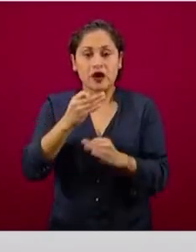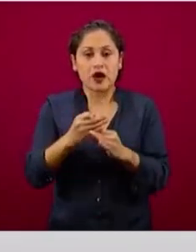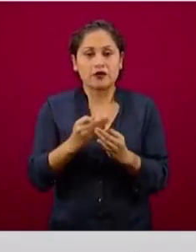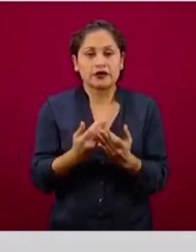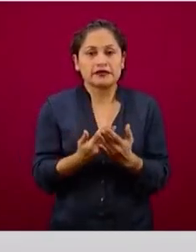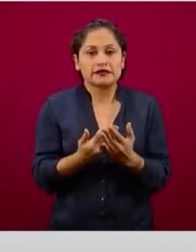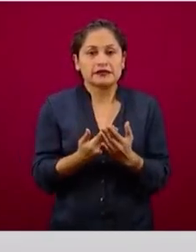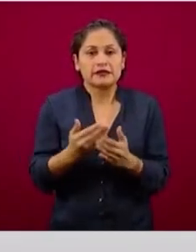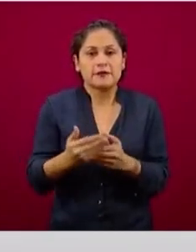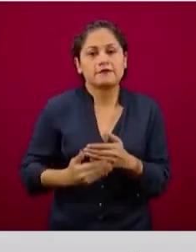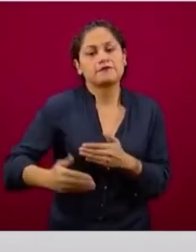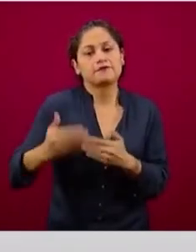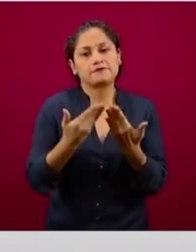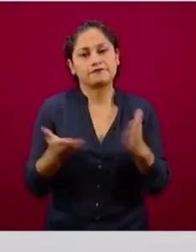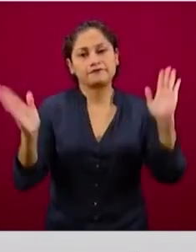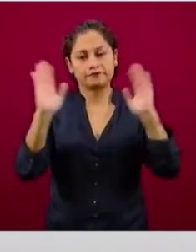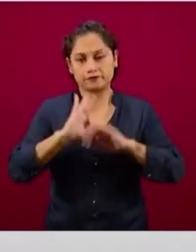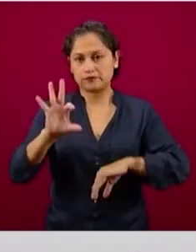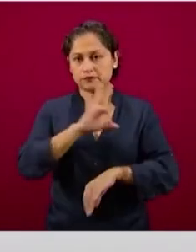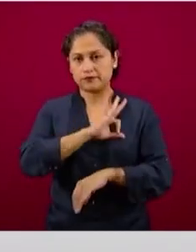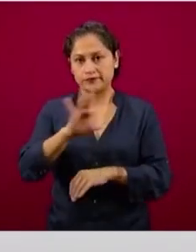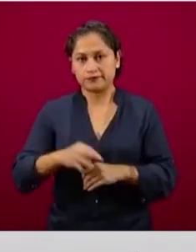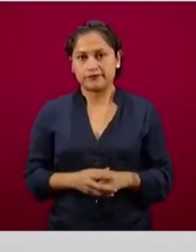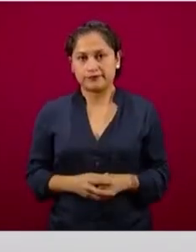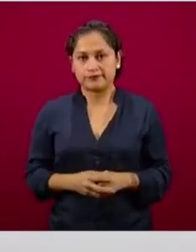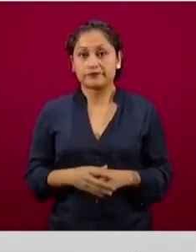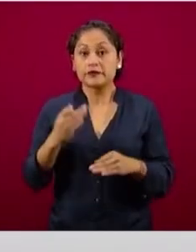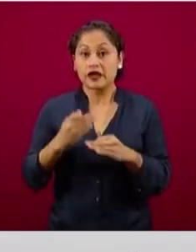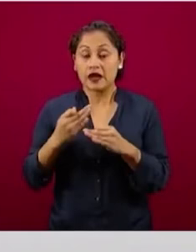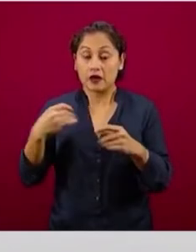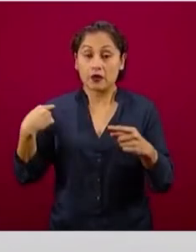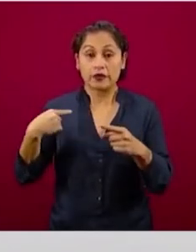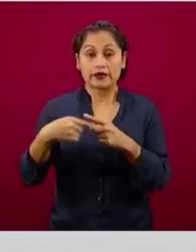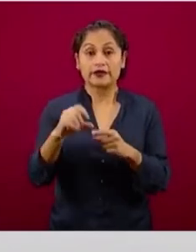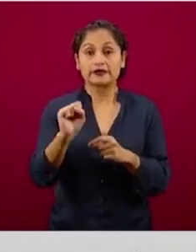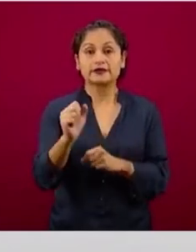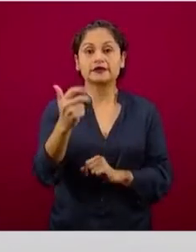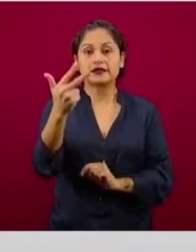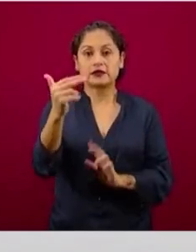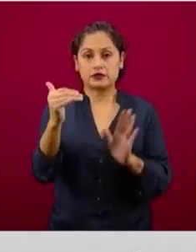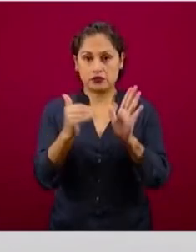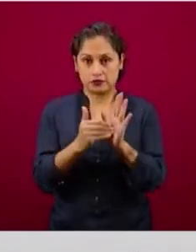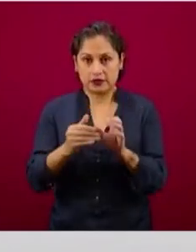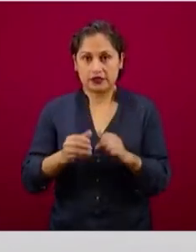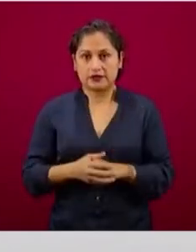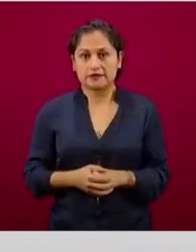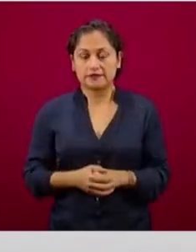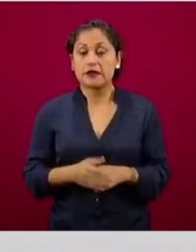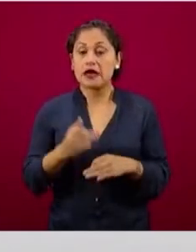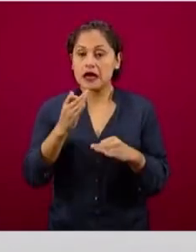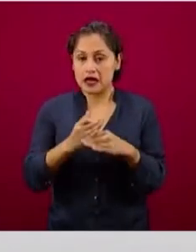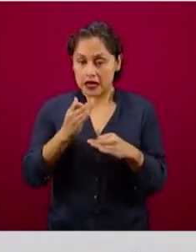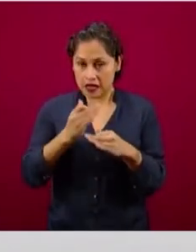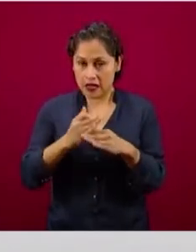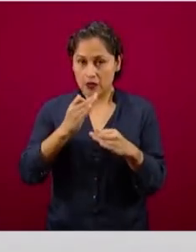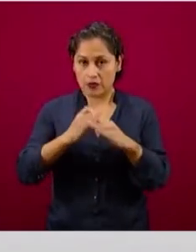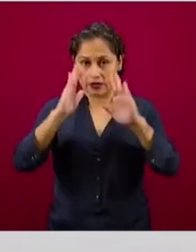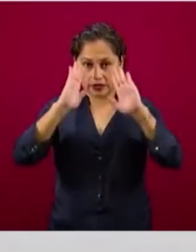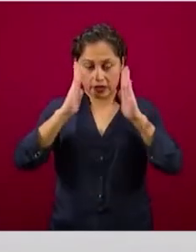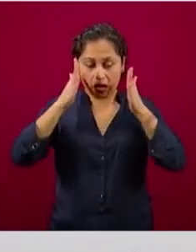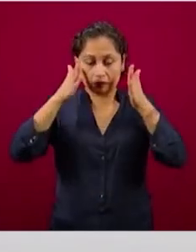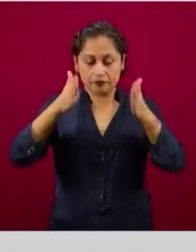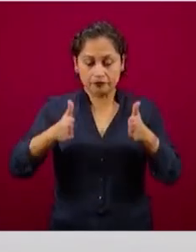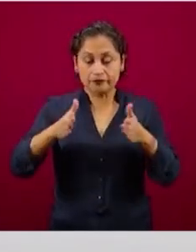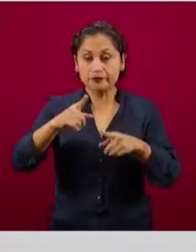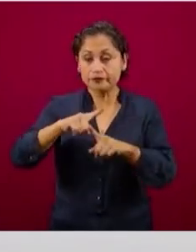tan importante y a la fecha apenas vamos en 68.000 les mencionábamos que horita se concentró todo el